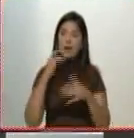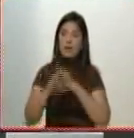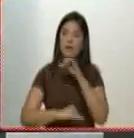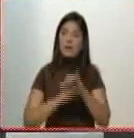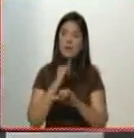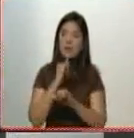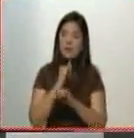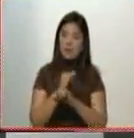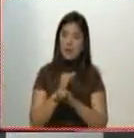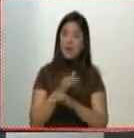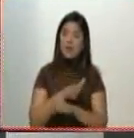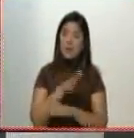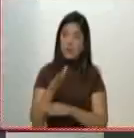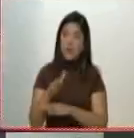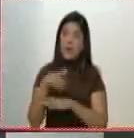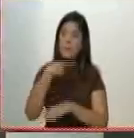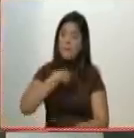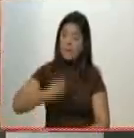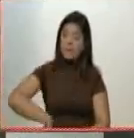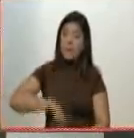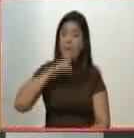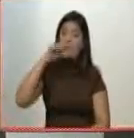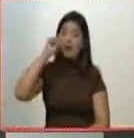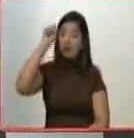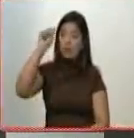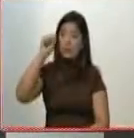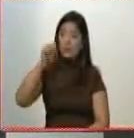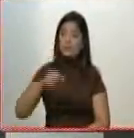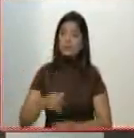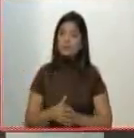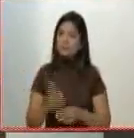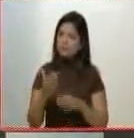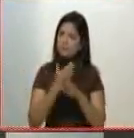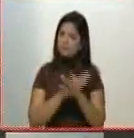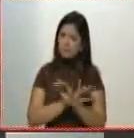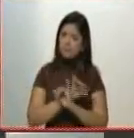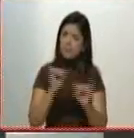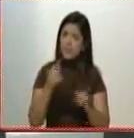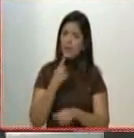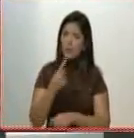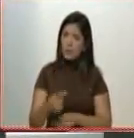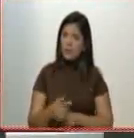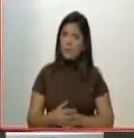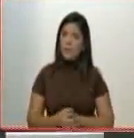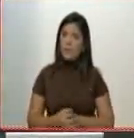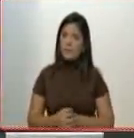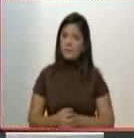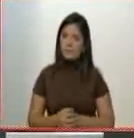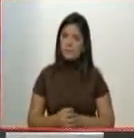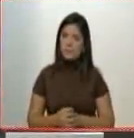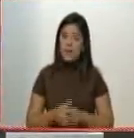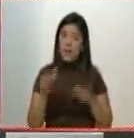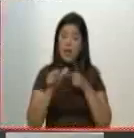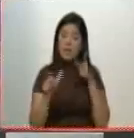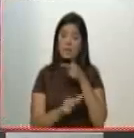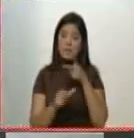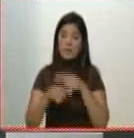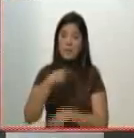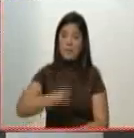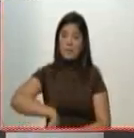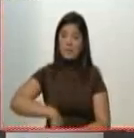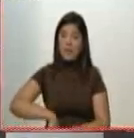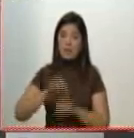los que acude. El presidente Nicolás Maduro está acompañado, ya lo mencionaba él mismo, por el vicepresidente del área